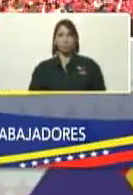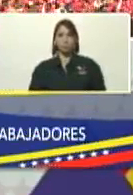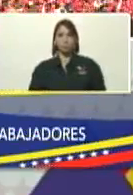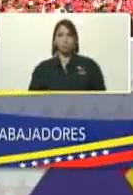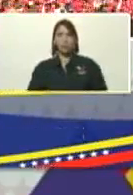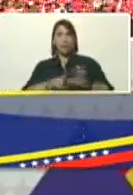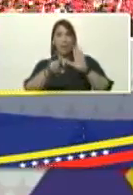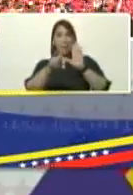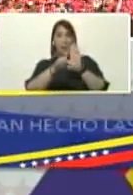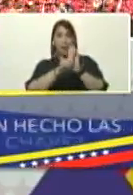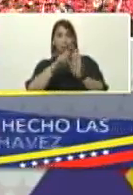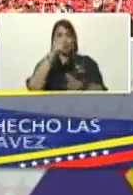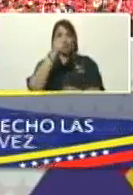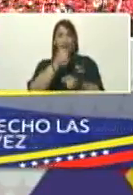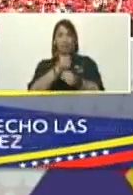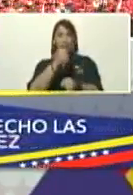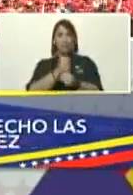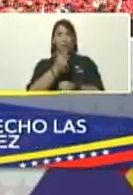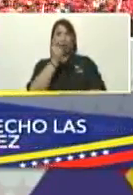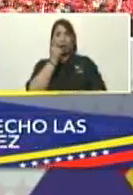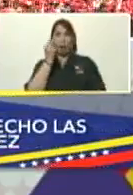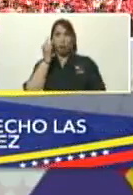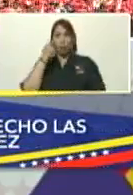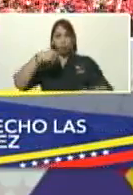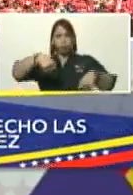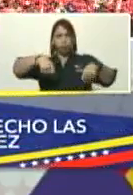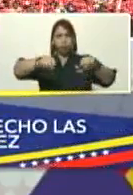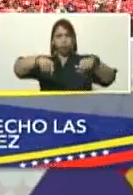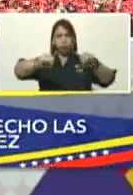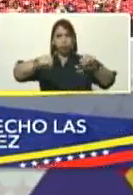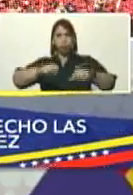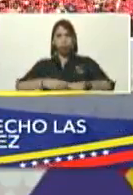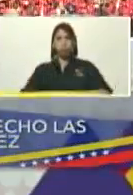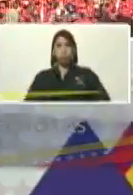Ley de los trabajadores y trabajadoras motorizados.